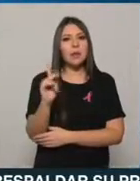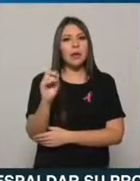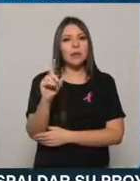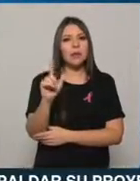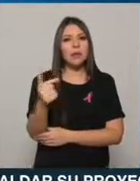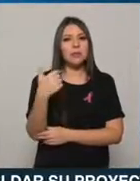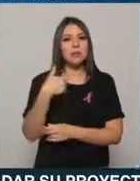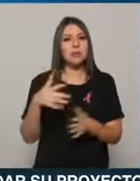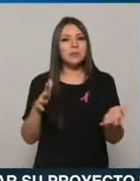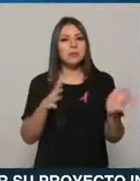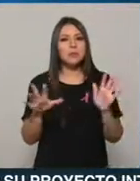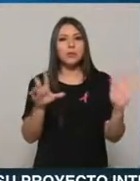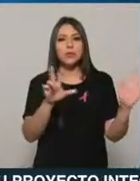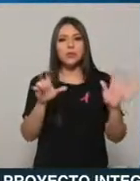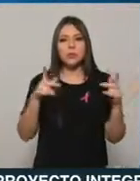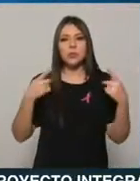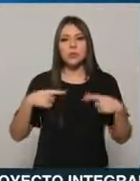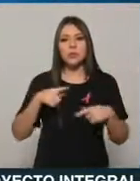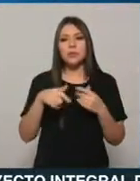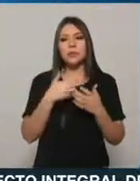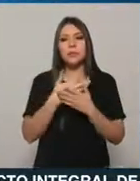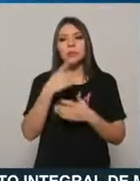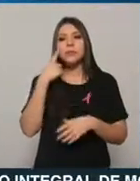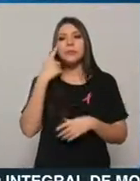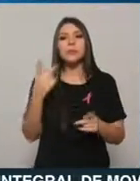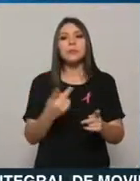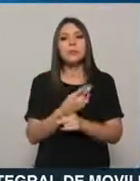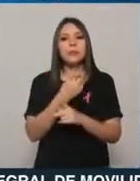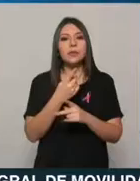800 personas. Estamos muy pendientes de la información